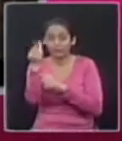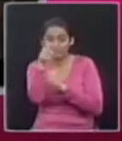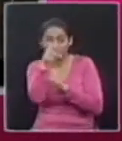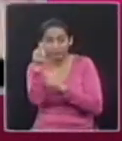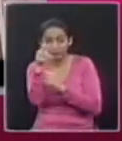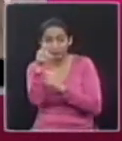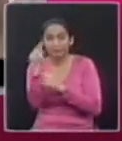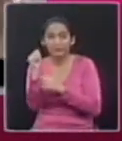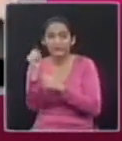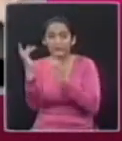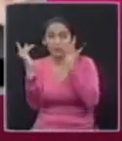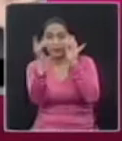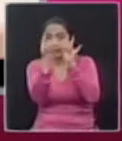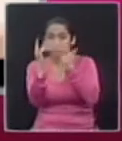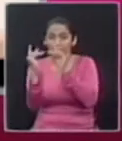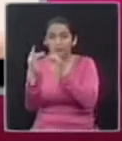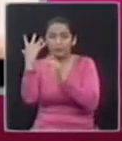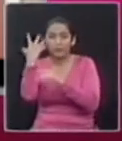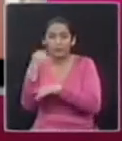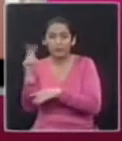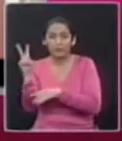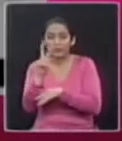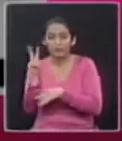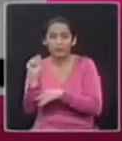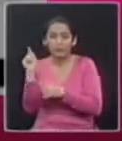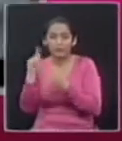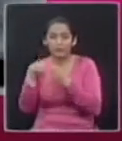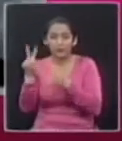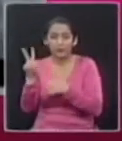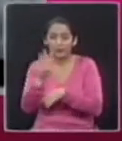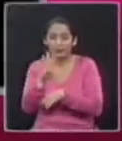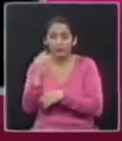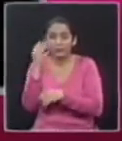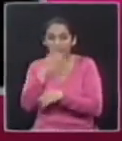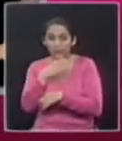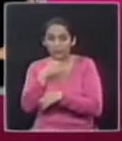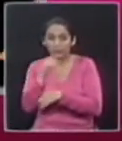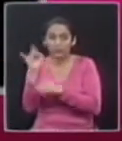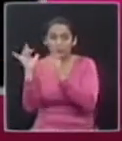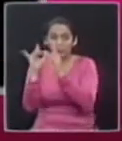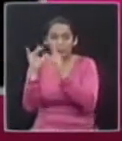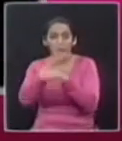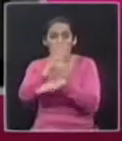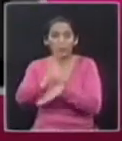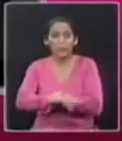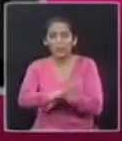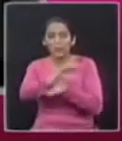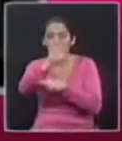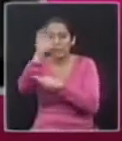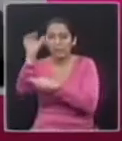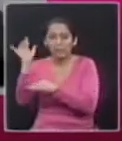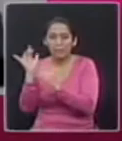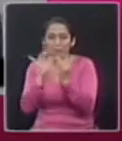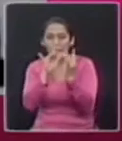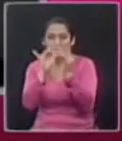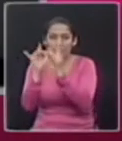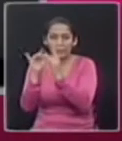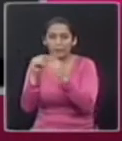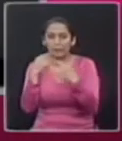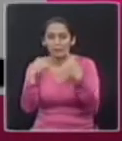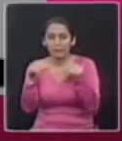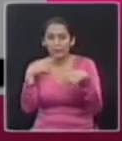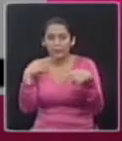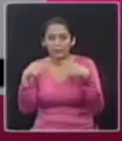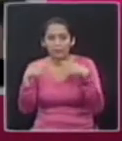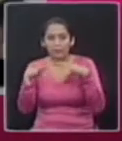dará lugar del 22 al 24 de agosto y vamos a cubrir en su totalidad. O sea, van a haber foros, todo. Van a haber charlas,